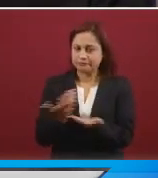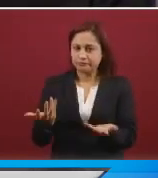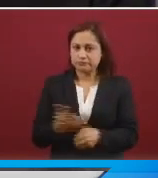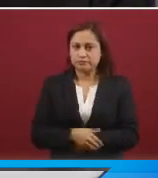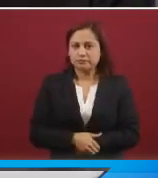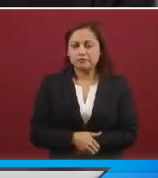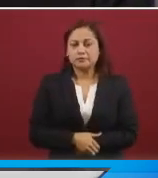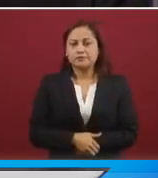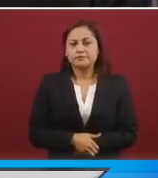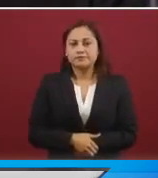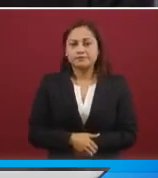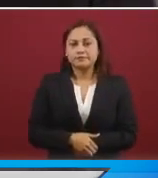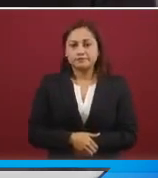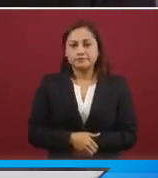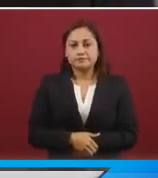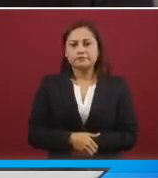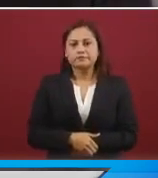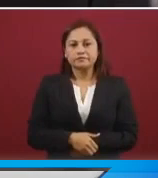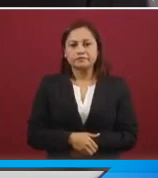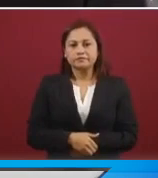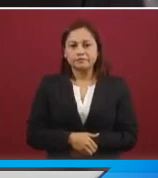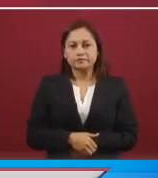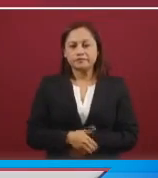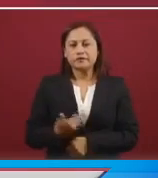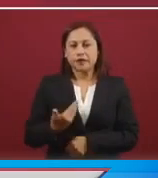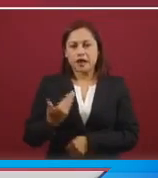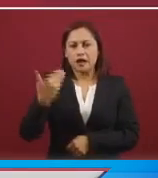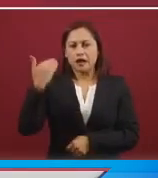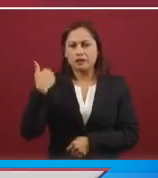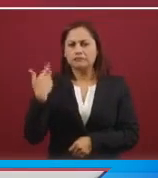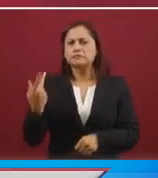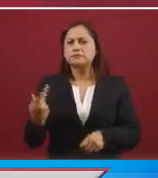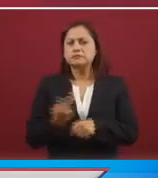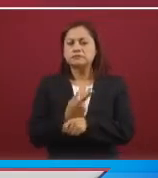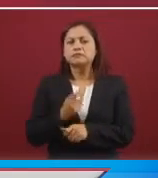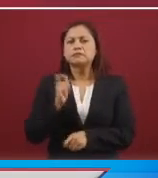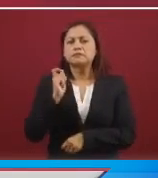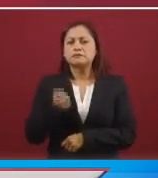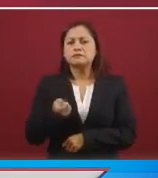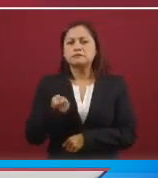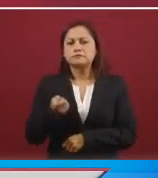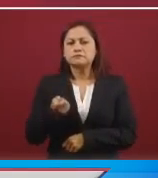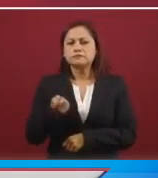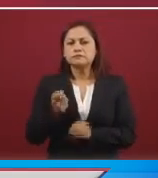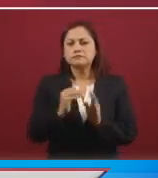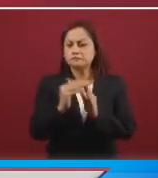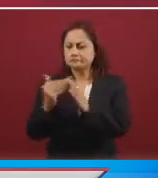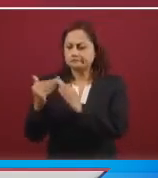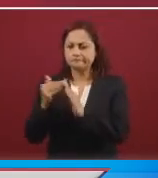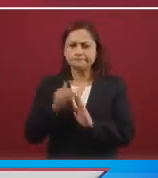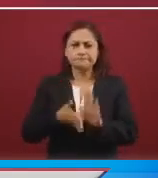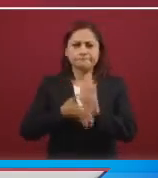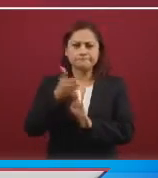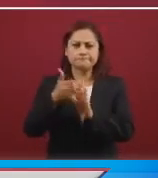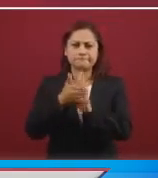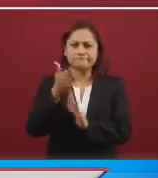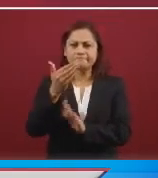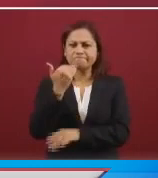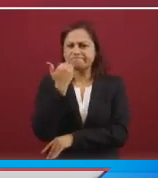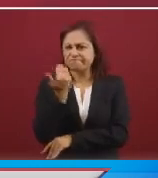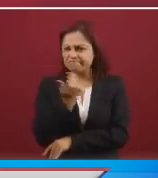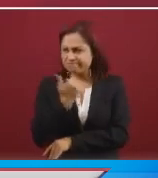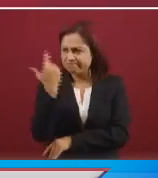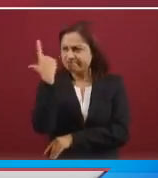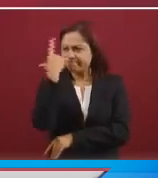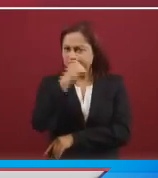créditos obtenga sus escrituras, y se están reestructurando créditos del Infonavit. También ya no se desaloja ningún trabajador de sus viviendas del Infonavit